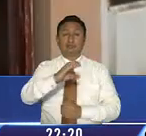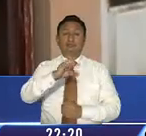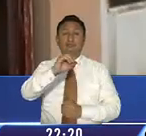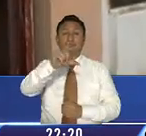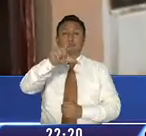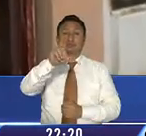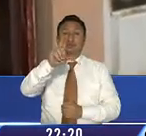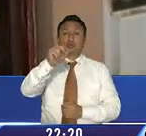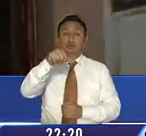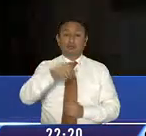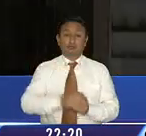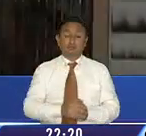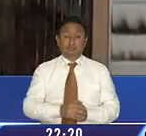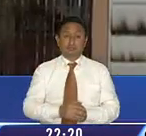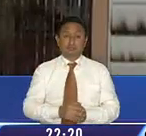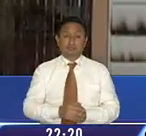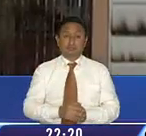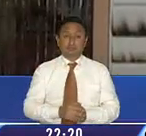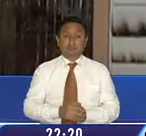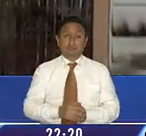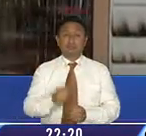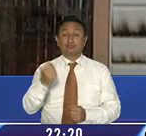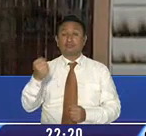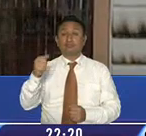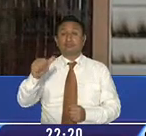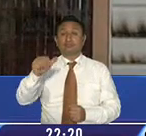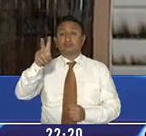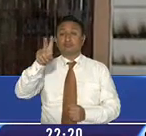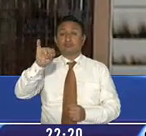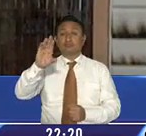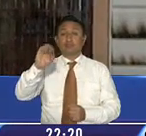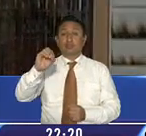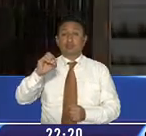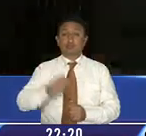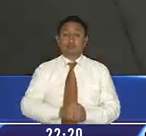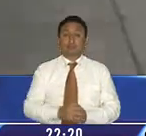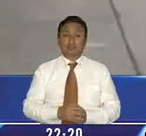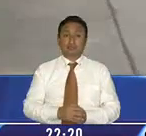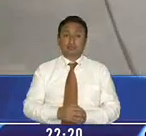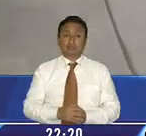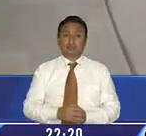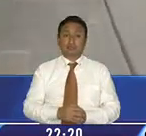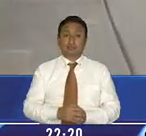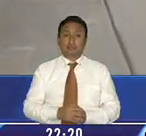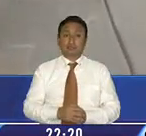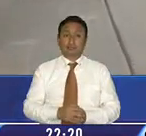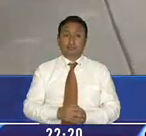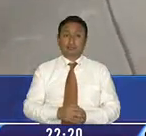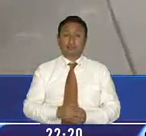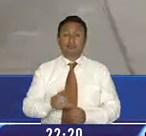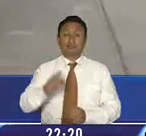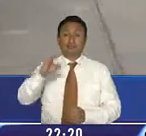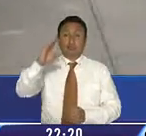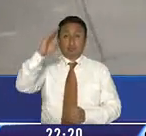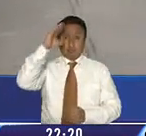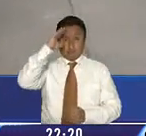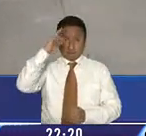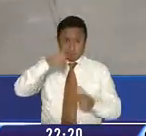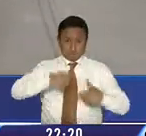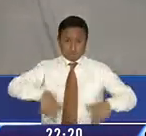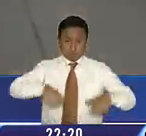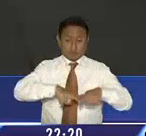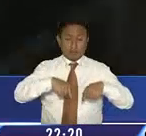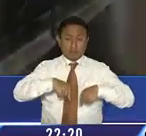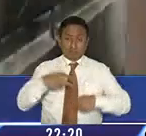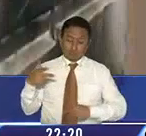Colón, entre Tungurahua y Domingo Sabio, sector del Cristo del Consuelo. La policía de la zona se